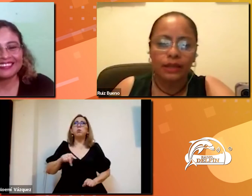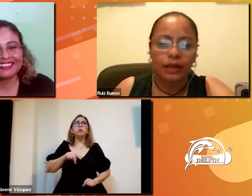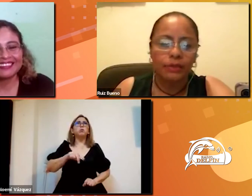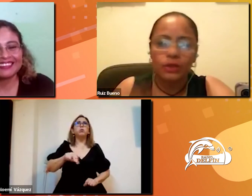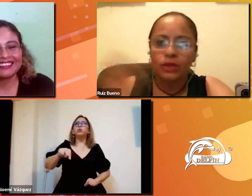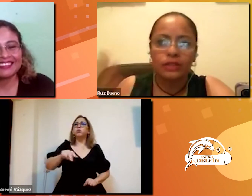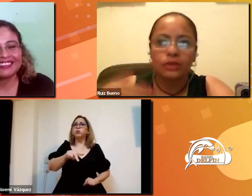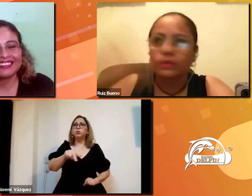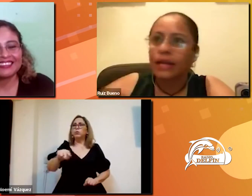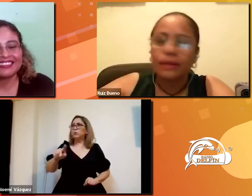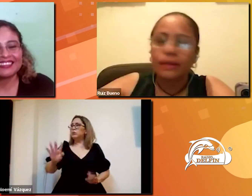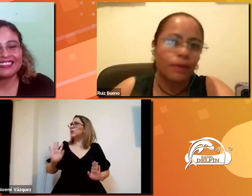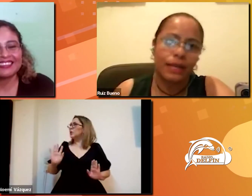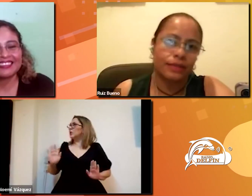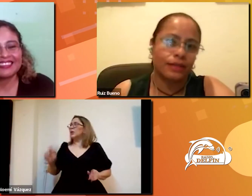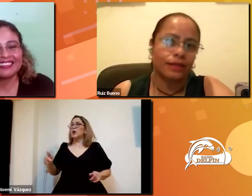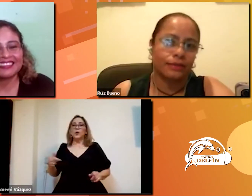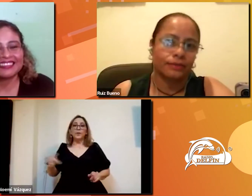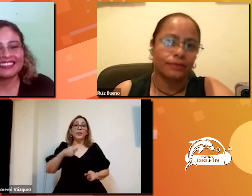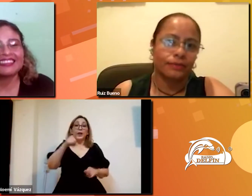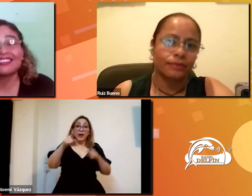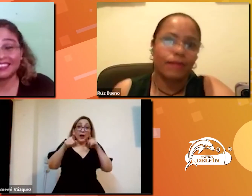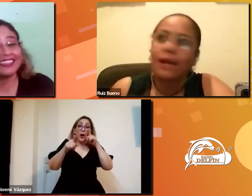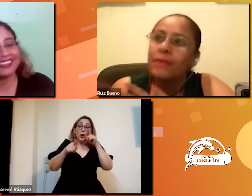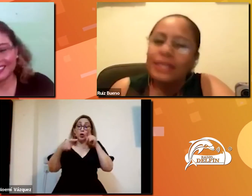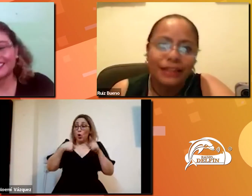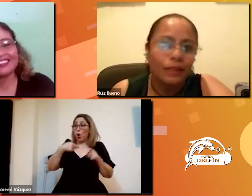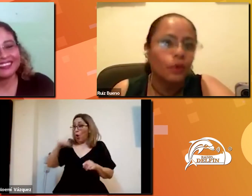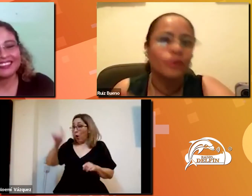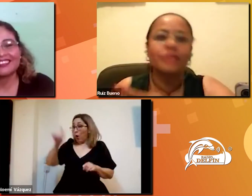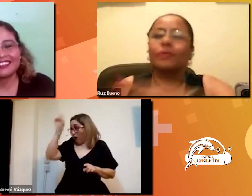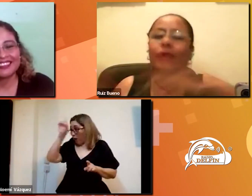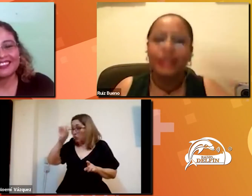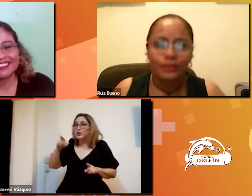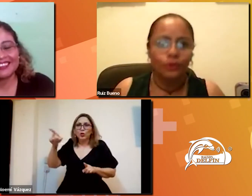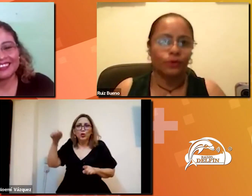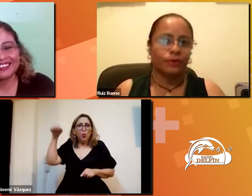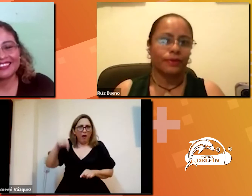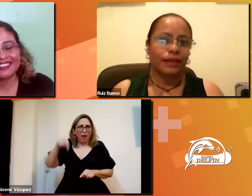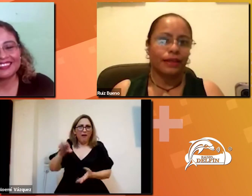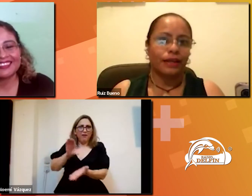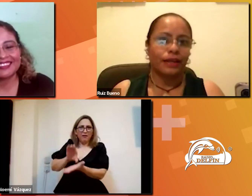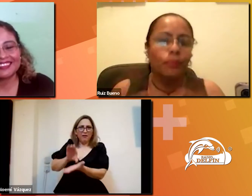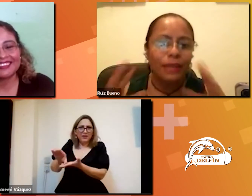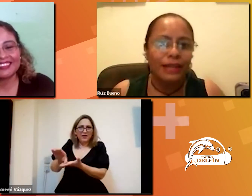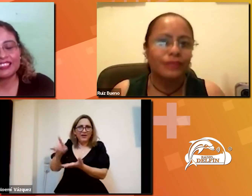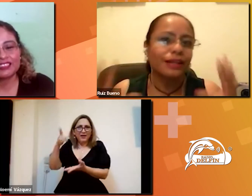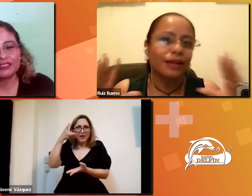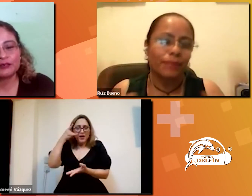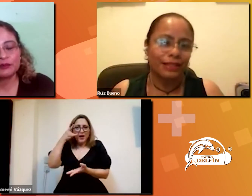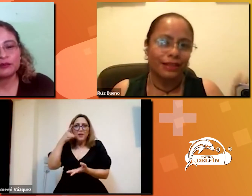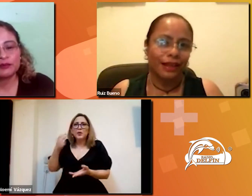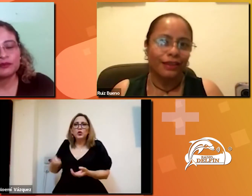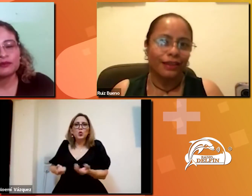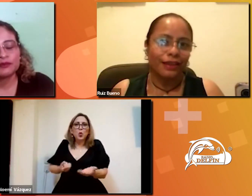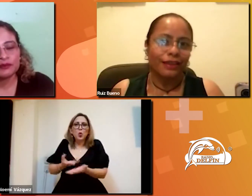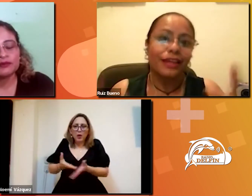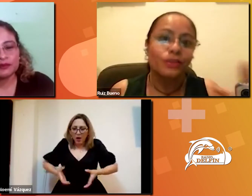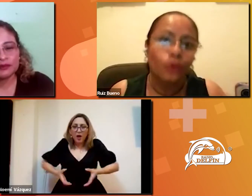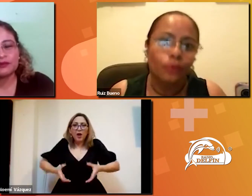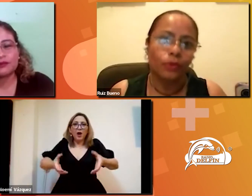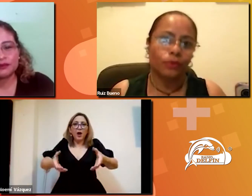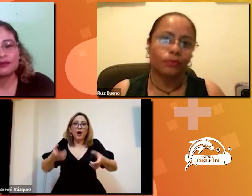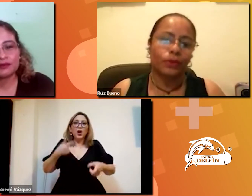en Ciudad del Carmen, yo les digo, sal y ve un amanecer. Maravíllate, no lo des por hecho. No pierdas la capacidad